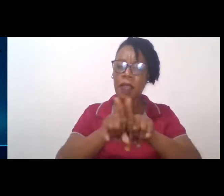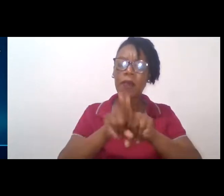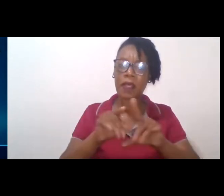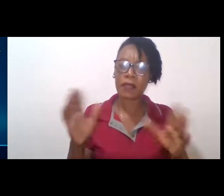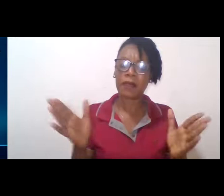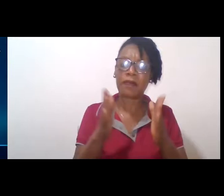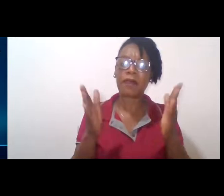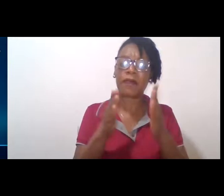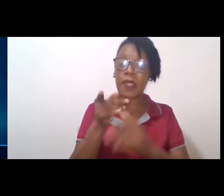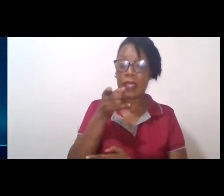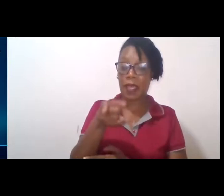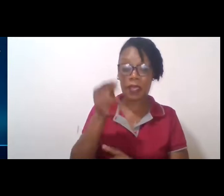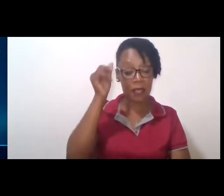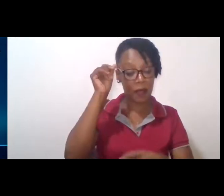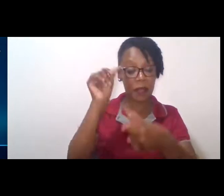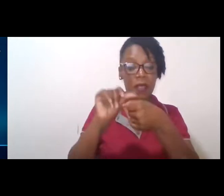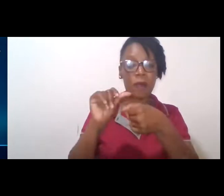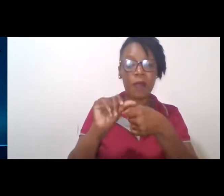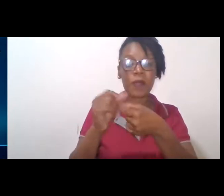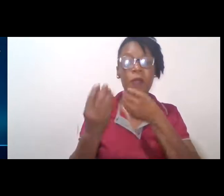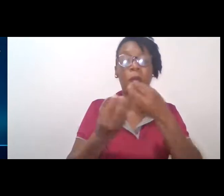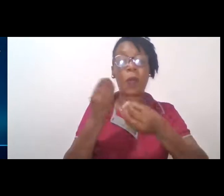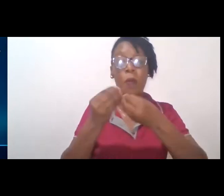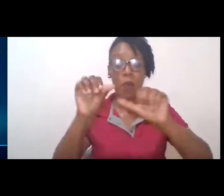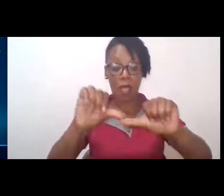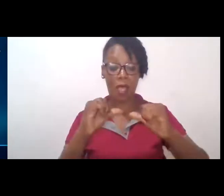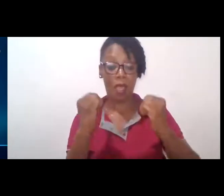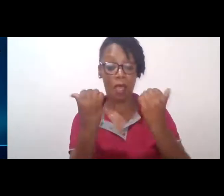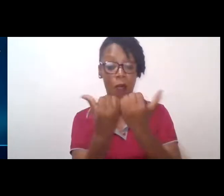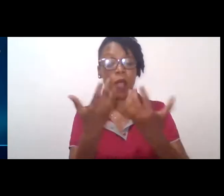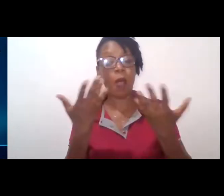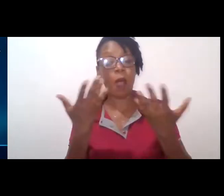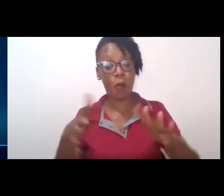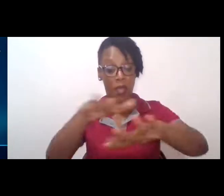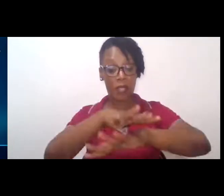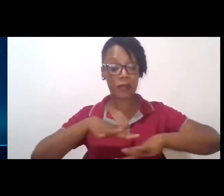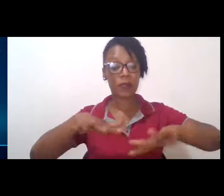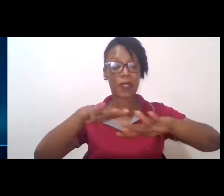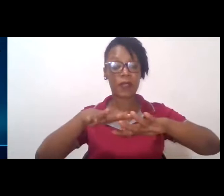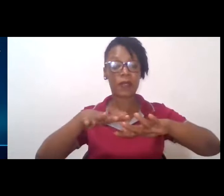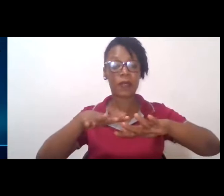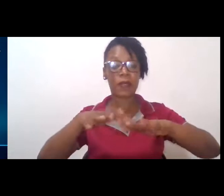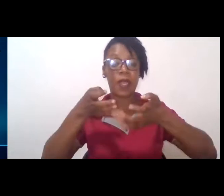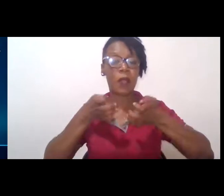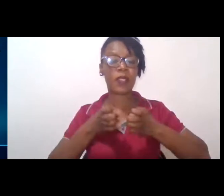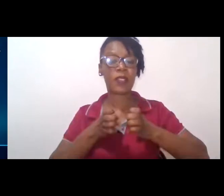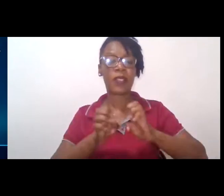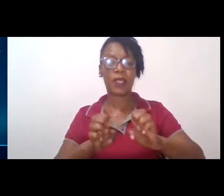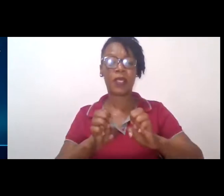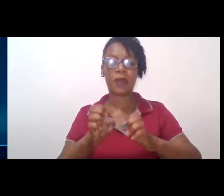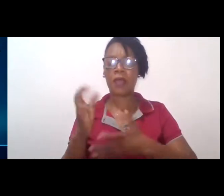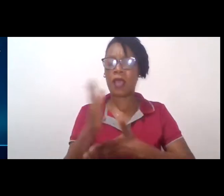Y entonces ahí recordamos cómo el aula o el espacio o el escenario en una estrategia tan